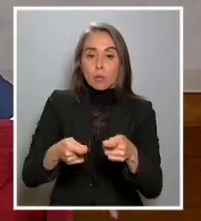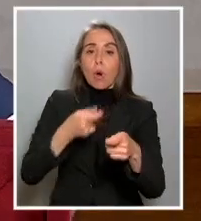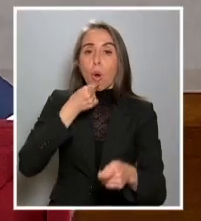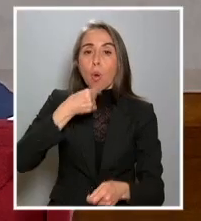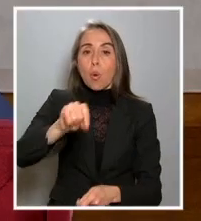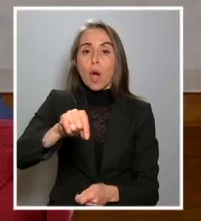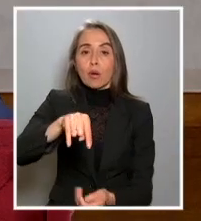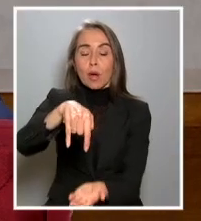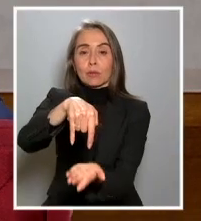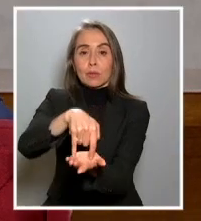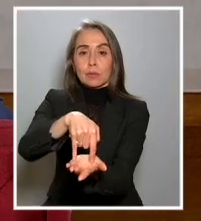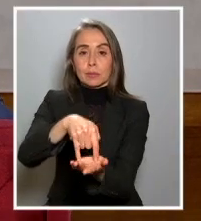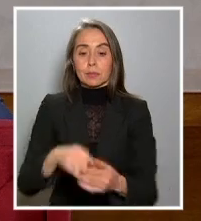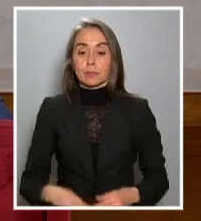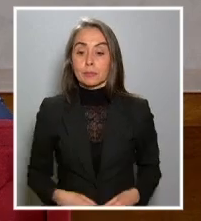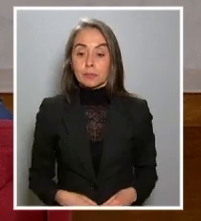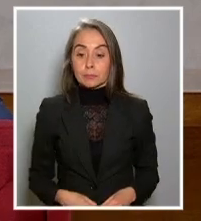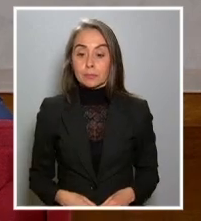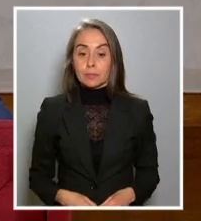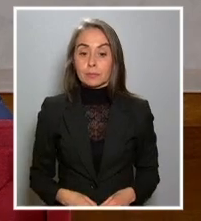próximamente al Congreso.